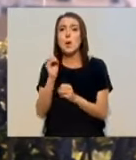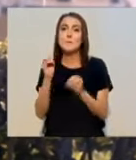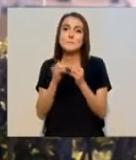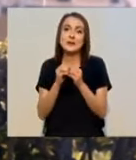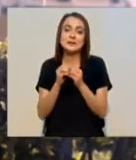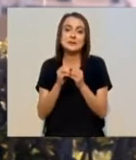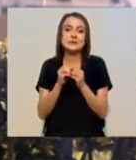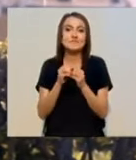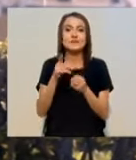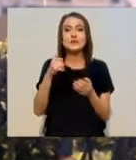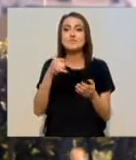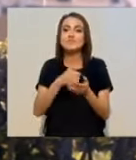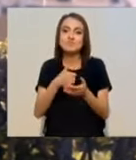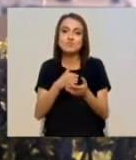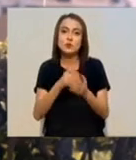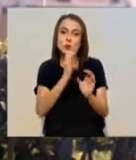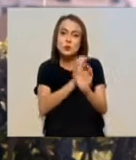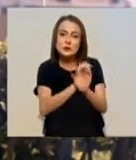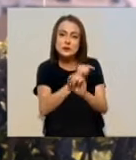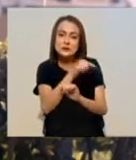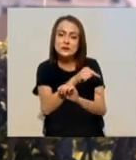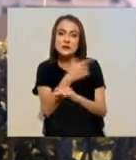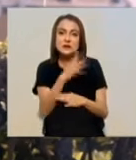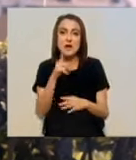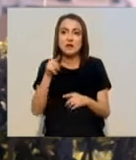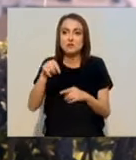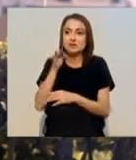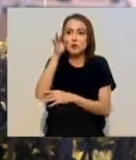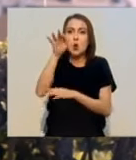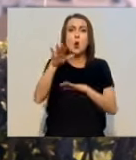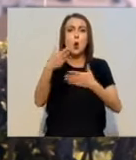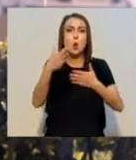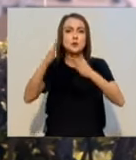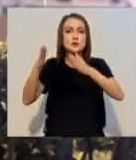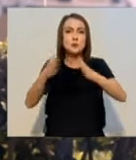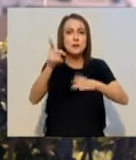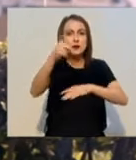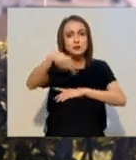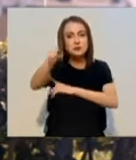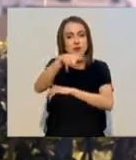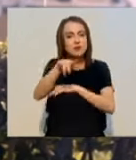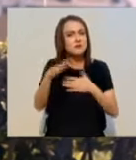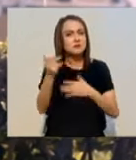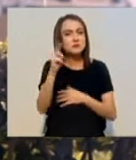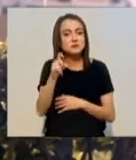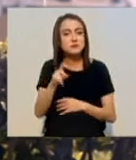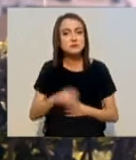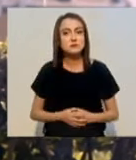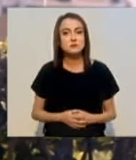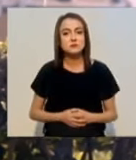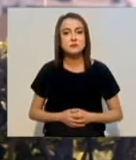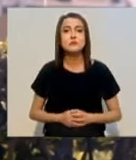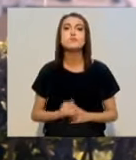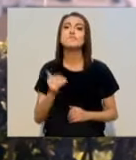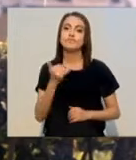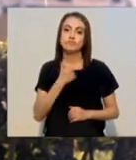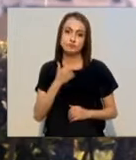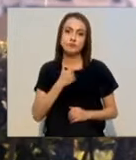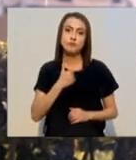cuidados intensivos durante este periodo que se avecina? ¿Cómo se preparan ustedes? Hay